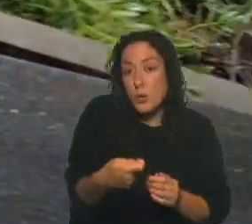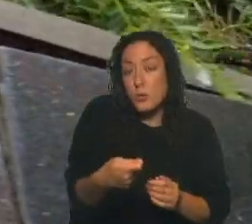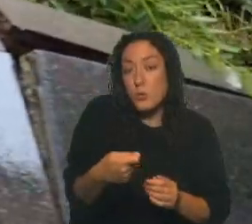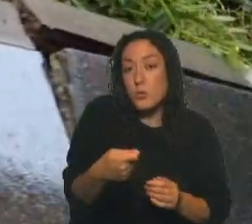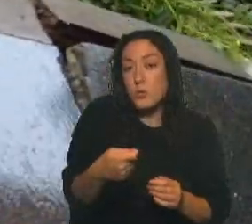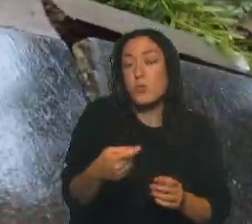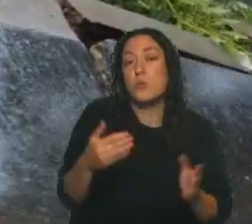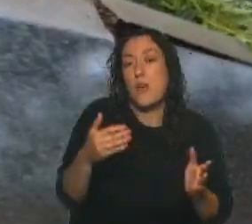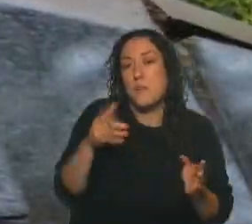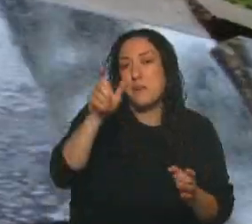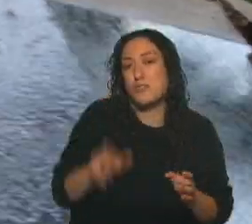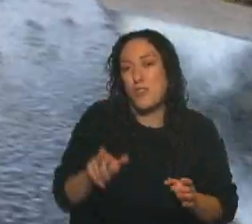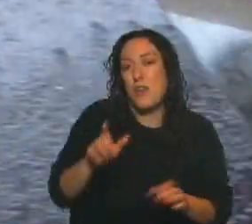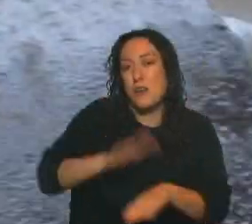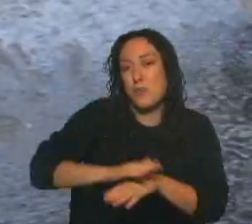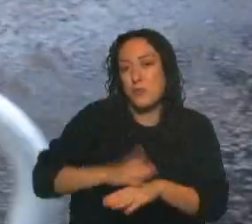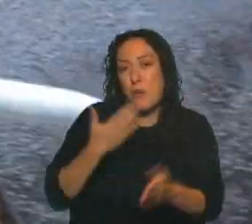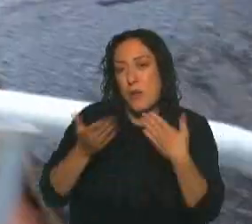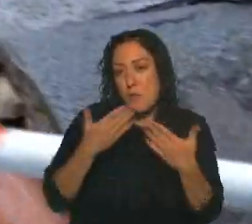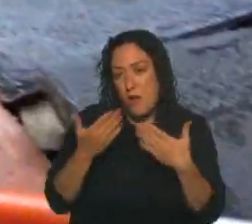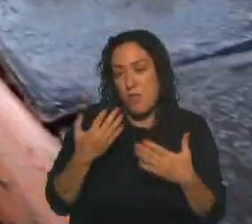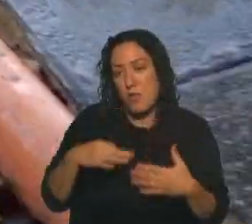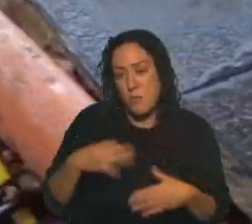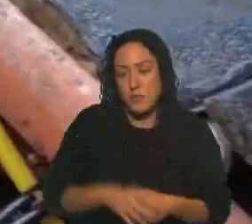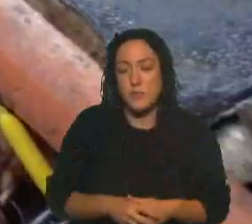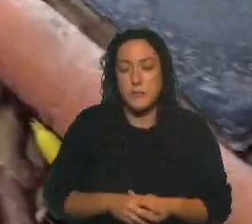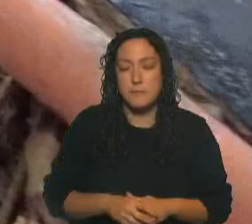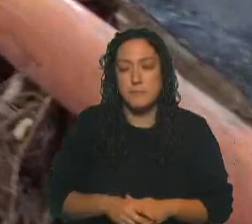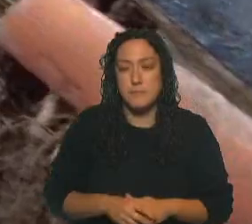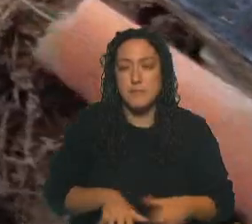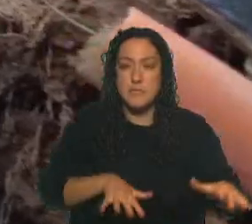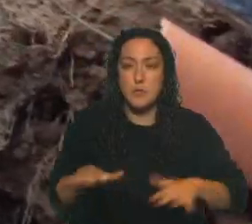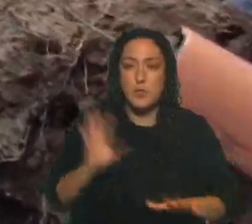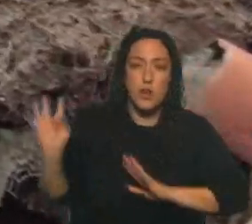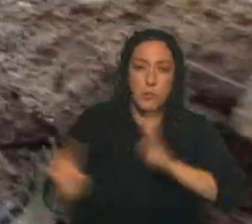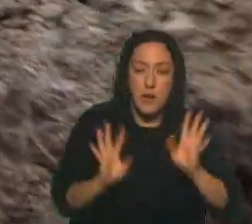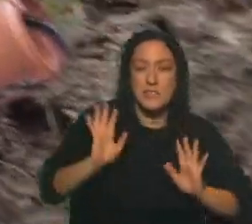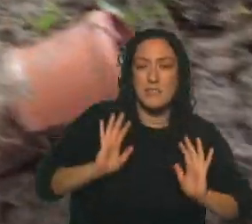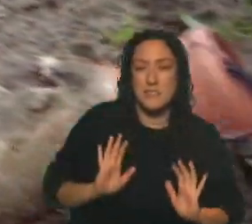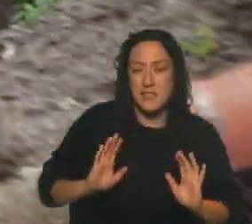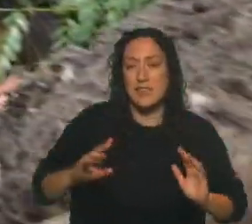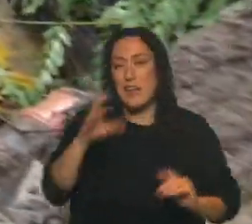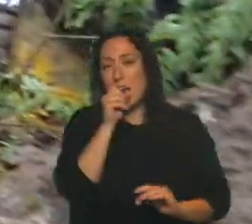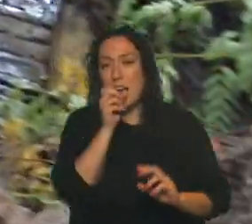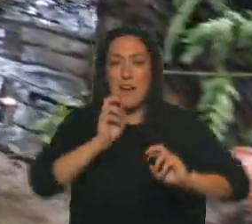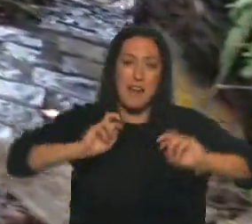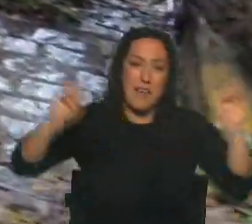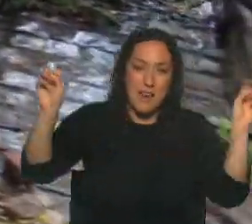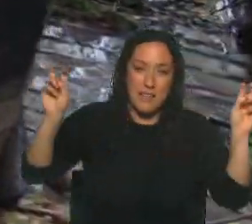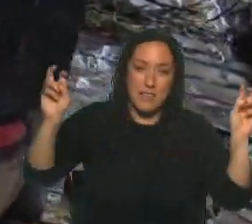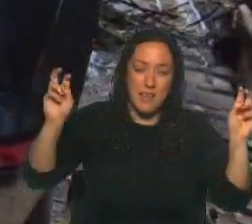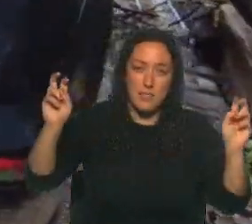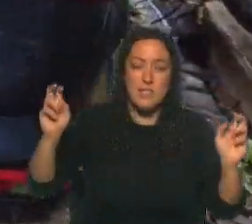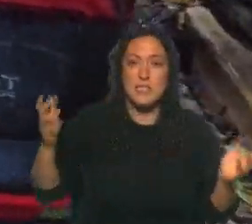hablar con el productor de seguros. Cuando un evento de esta naturaleza sucede, como en este caso con alerta naranja, la pregunta que invade a